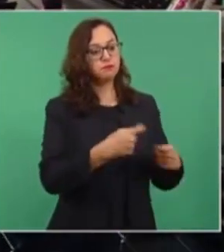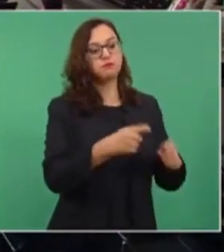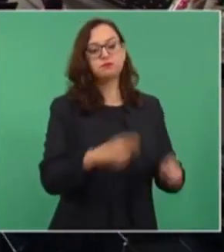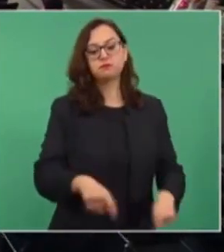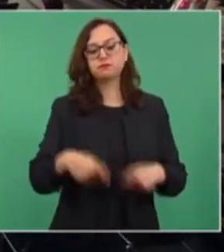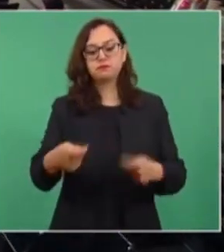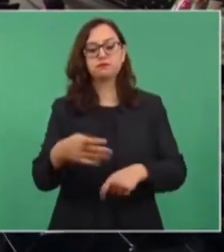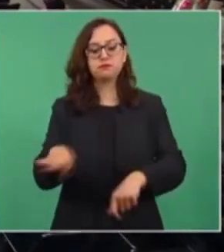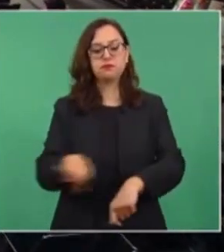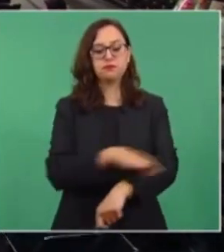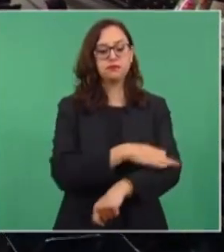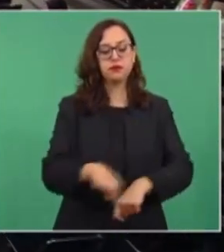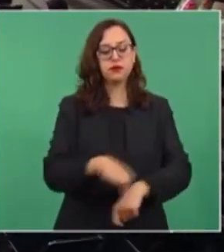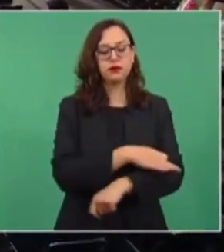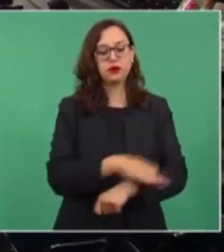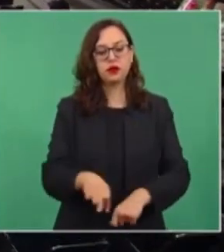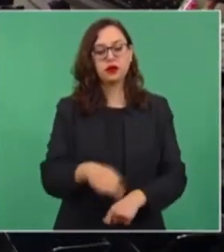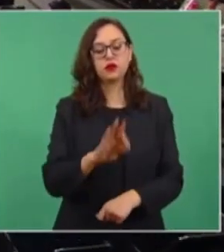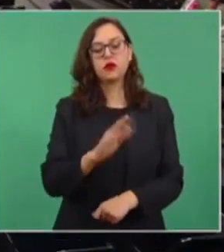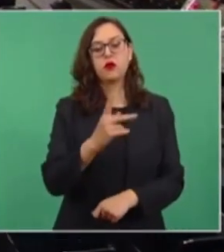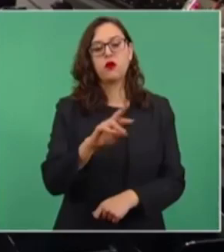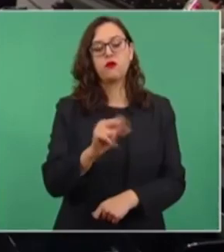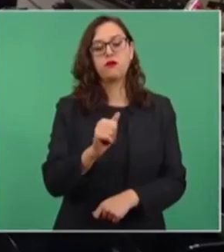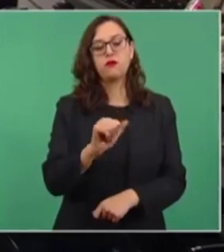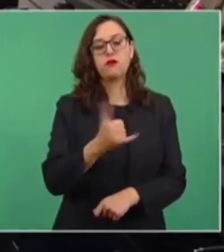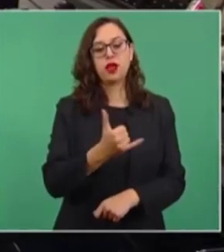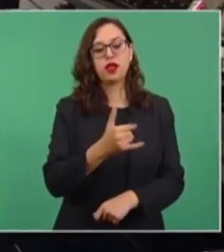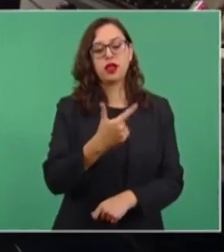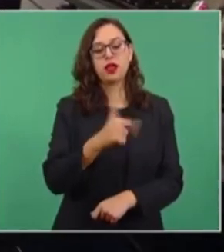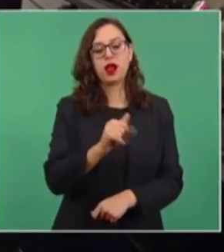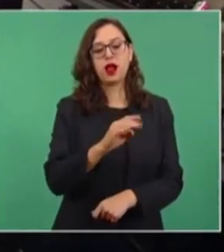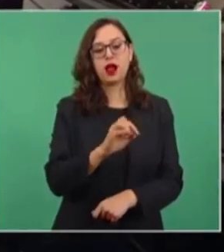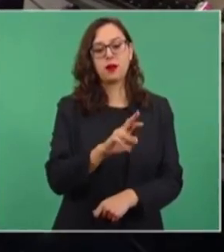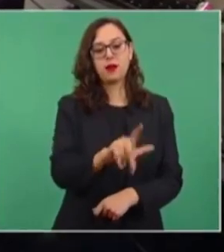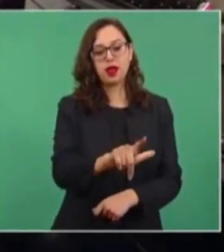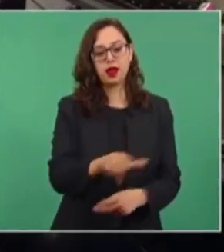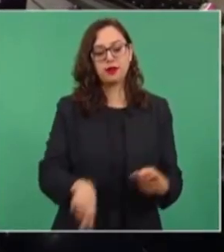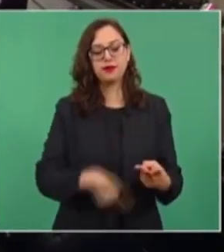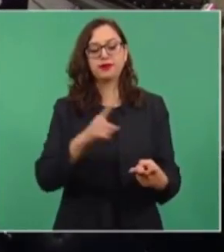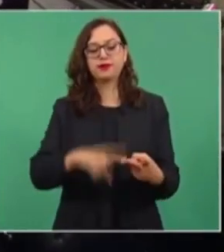Gabriel Chávez y al ingeniero